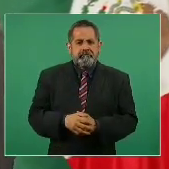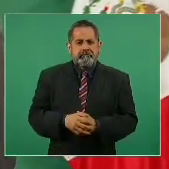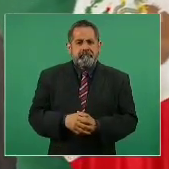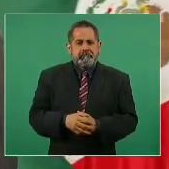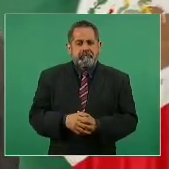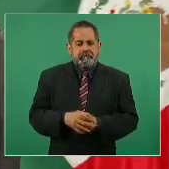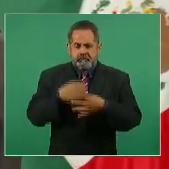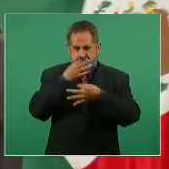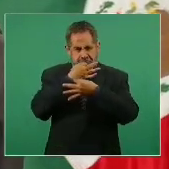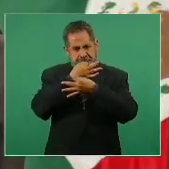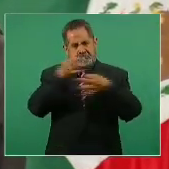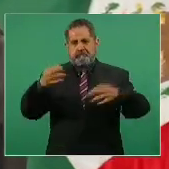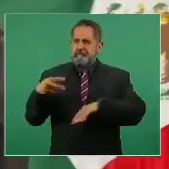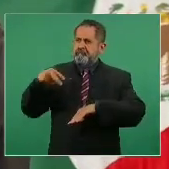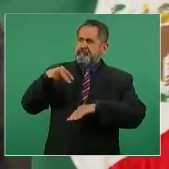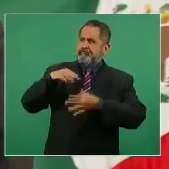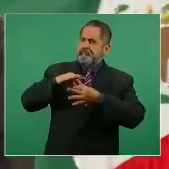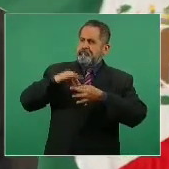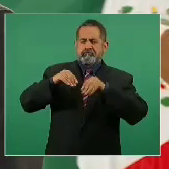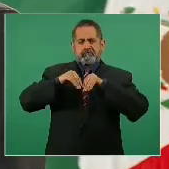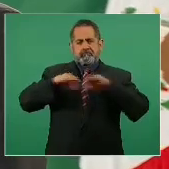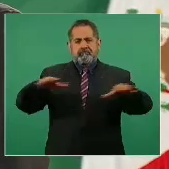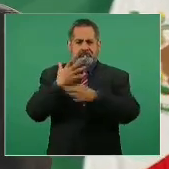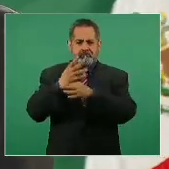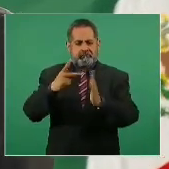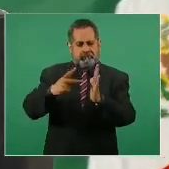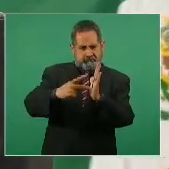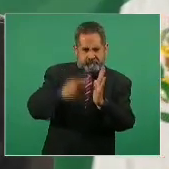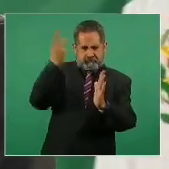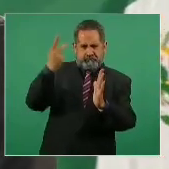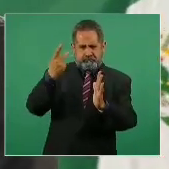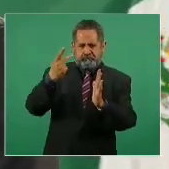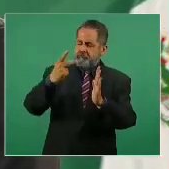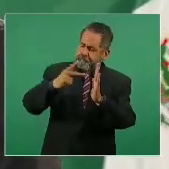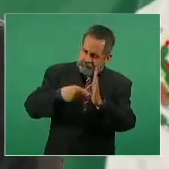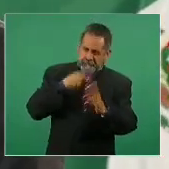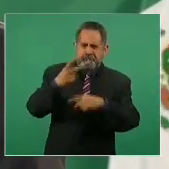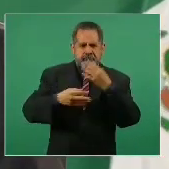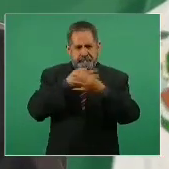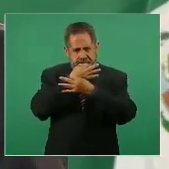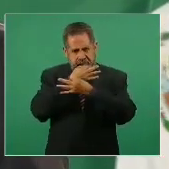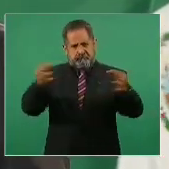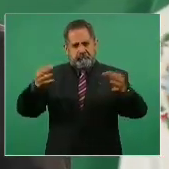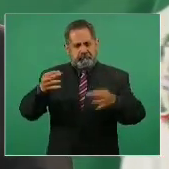hacer este posicionamiento. Gracias, presidente. Repito,